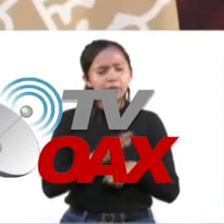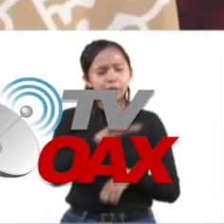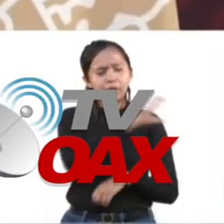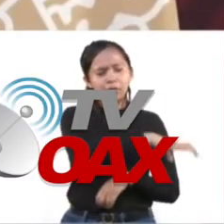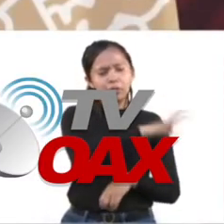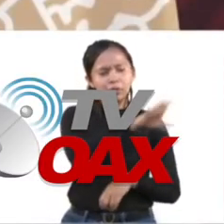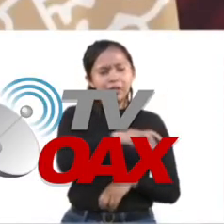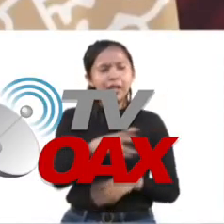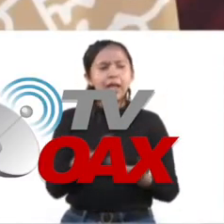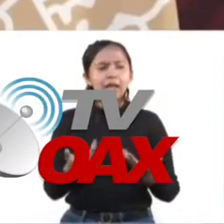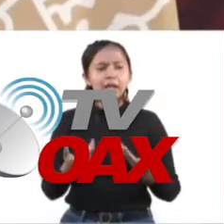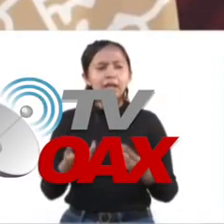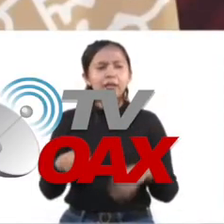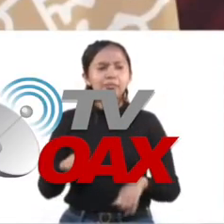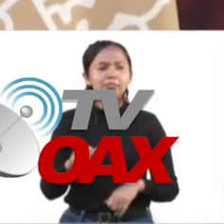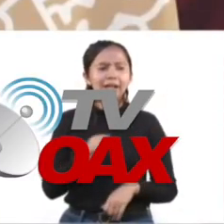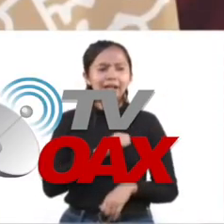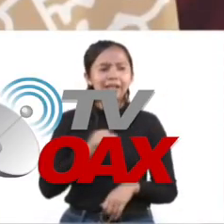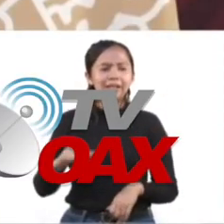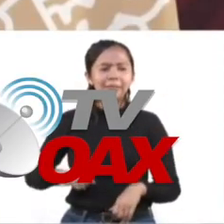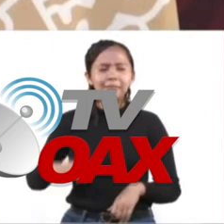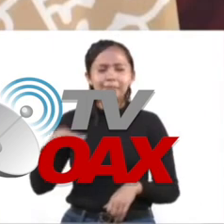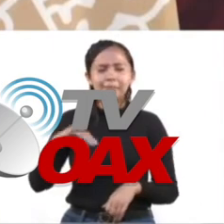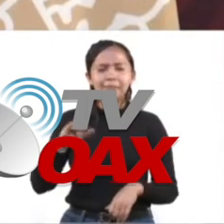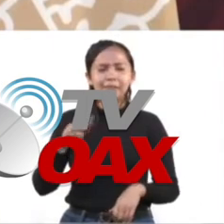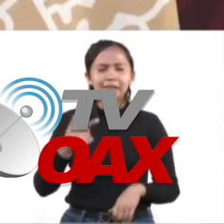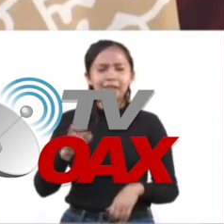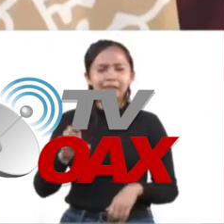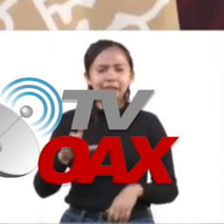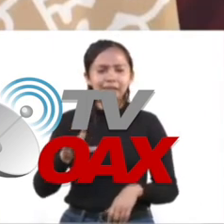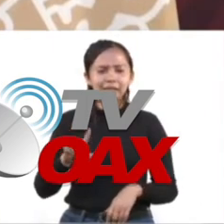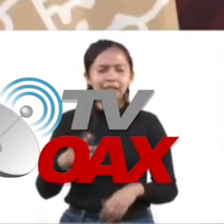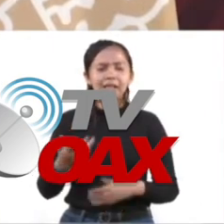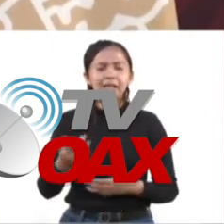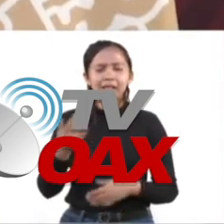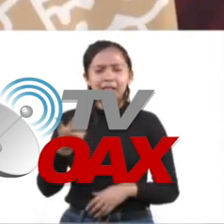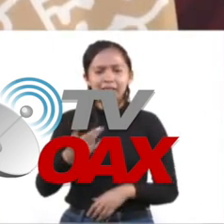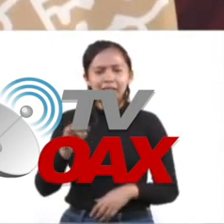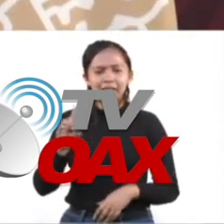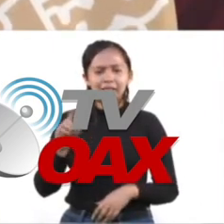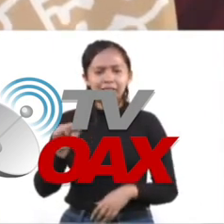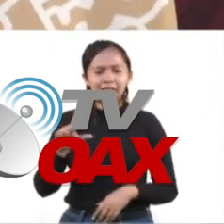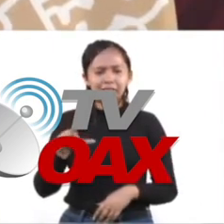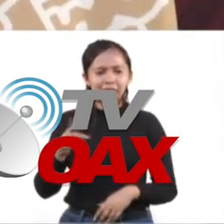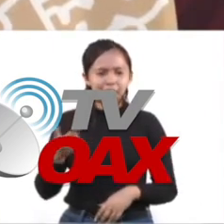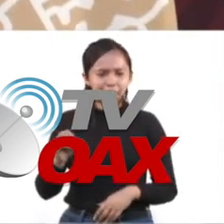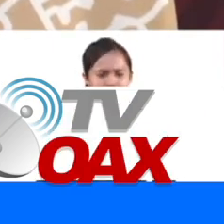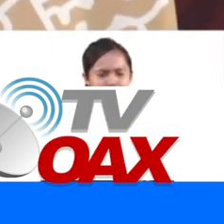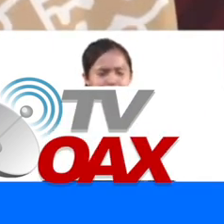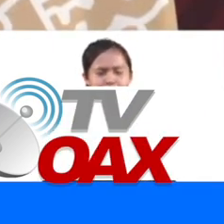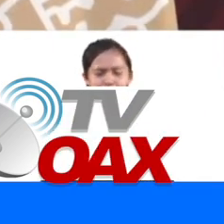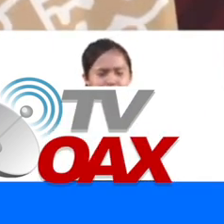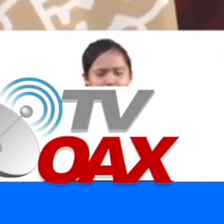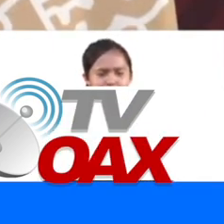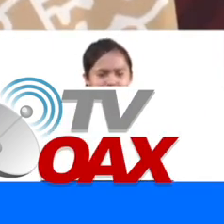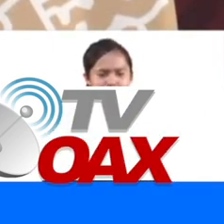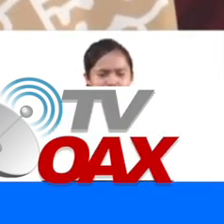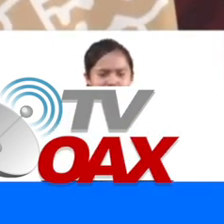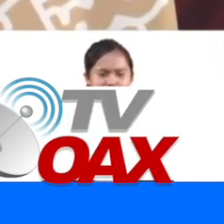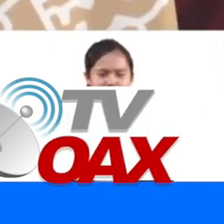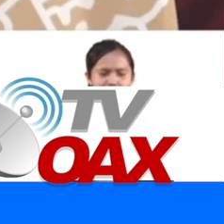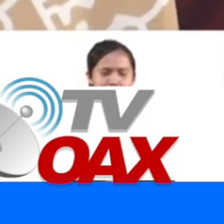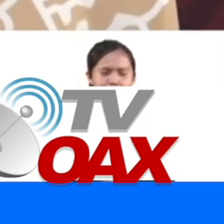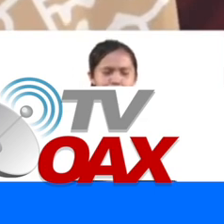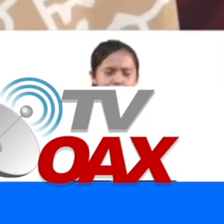la Miguel Hidalgo, la Colonia América y todas las colonias que están a lo largo de Constituyentes, que también son colonias que